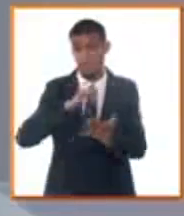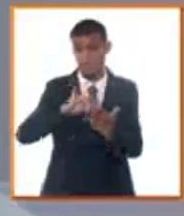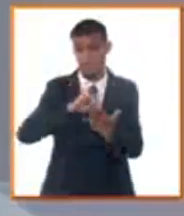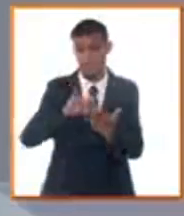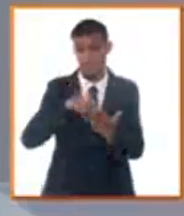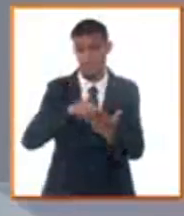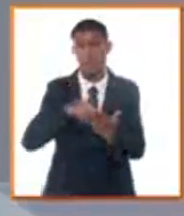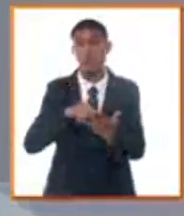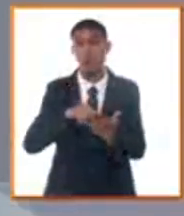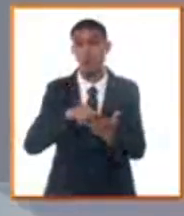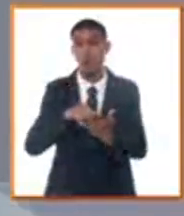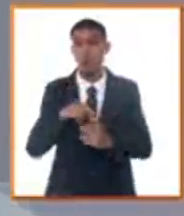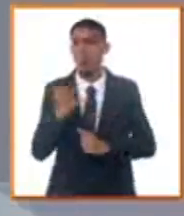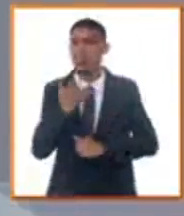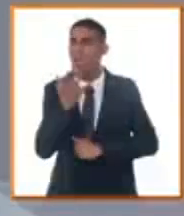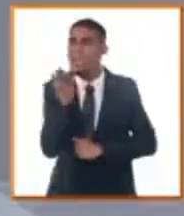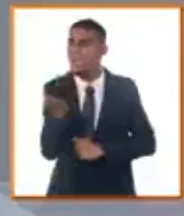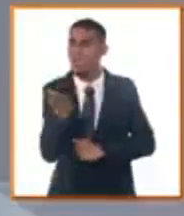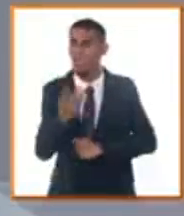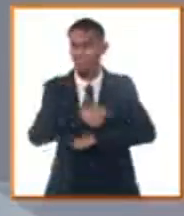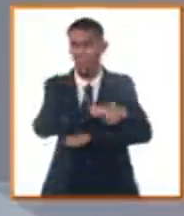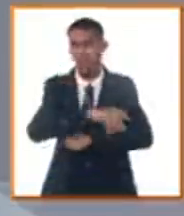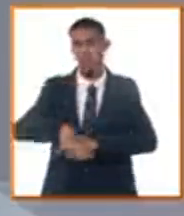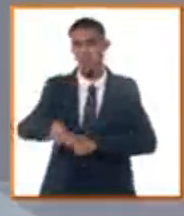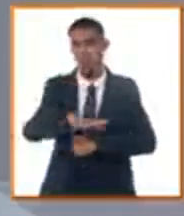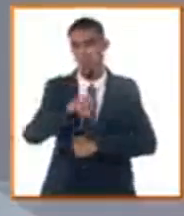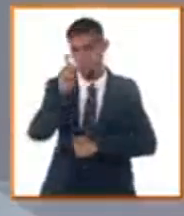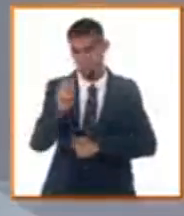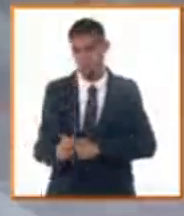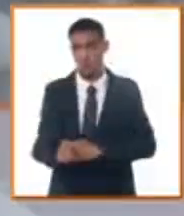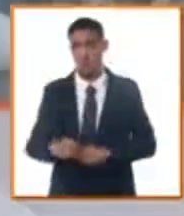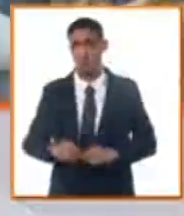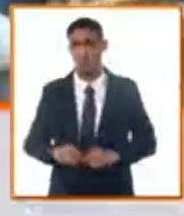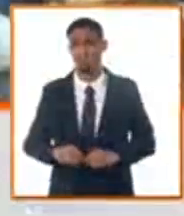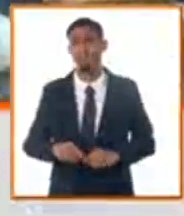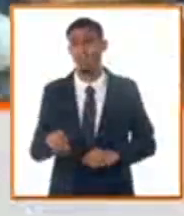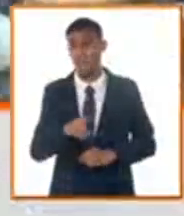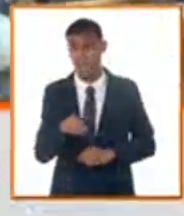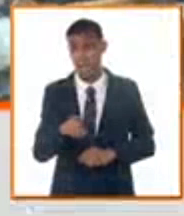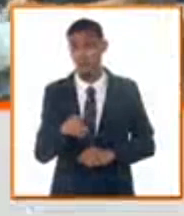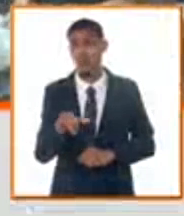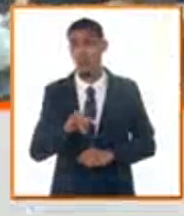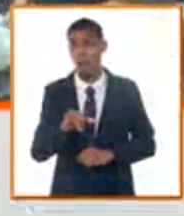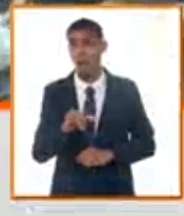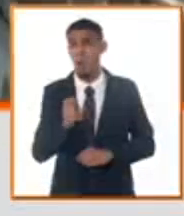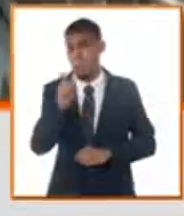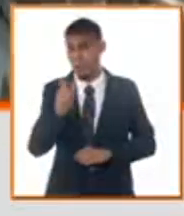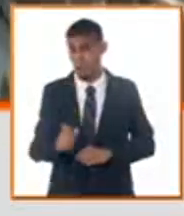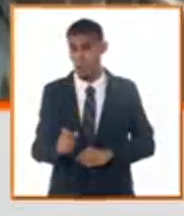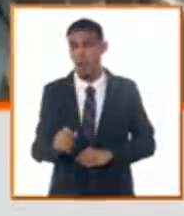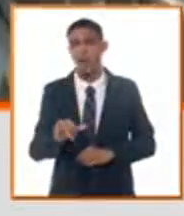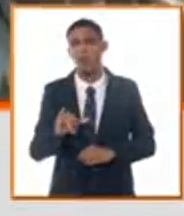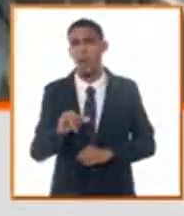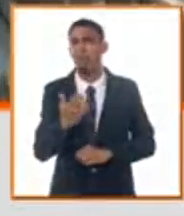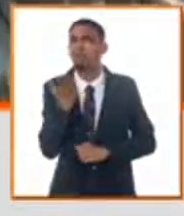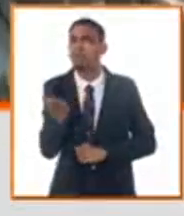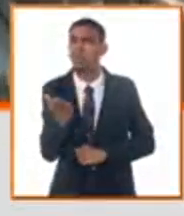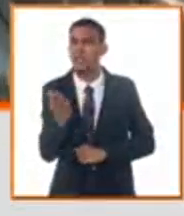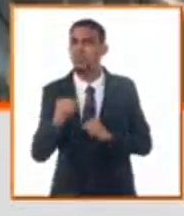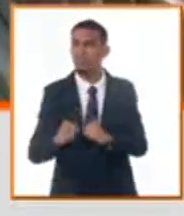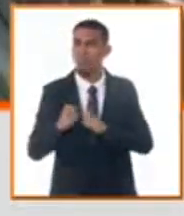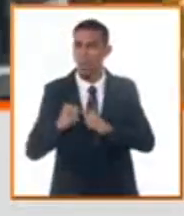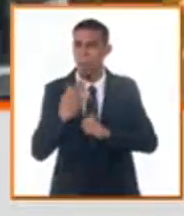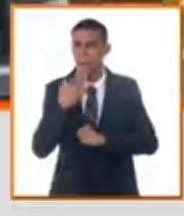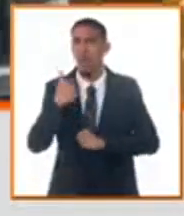consumidor, por tanto también en ese proceso de alfabetización y preparación tenemos que ir a que nuestros consumidores exijan con mayor fuerza que